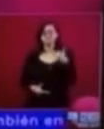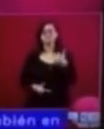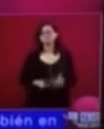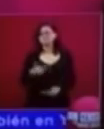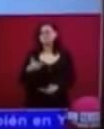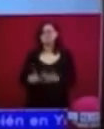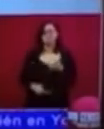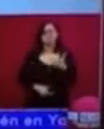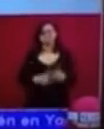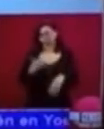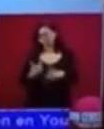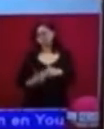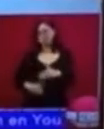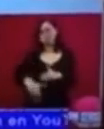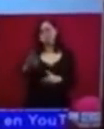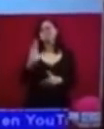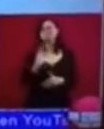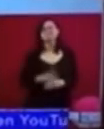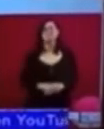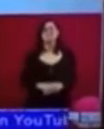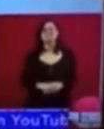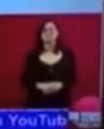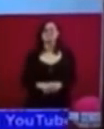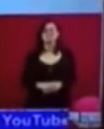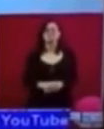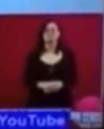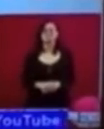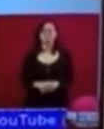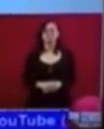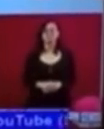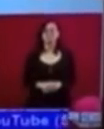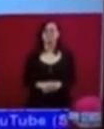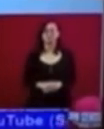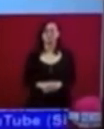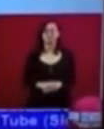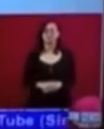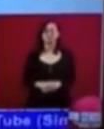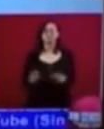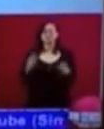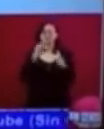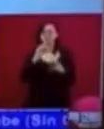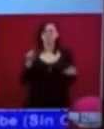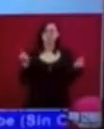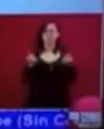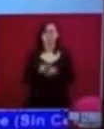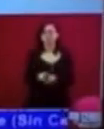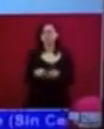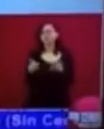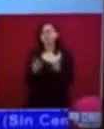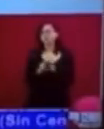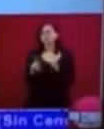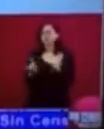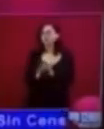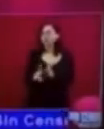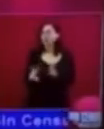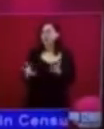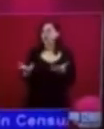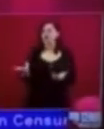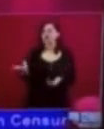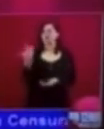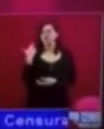se protegen, es esta cofradía, esta élite del periodismo que tiene que